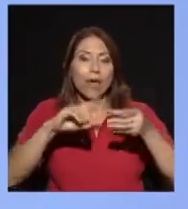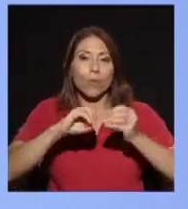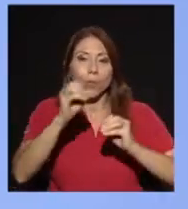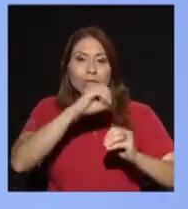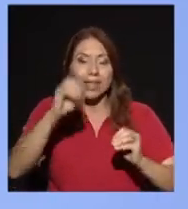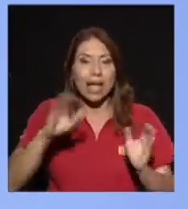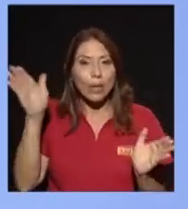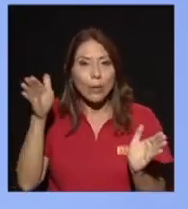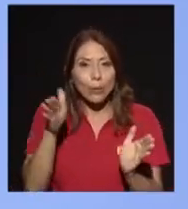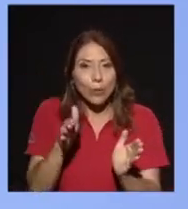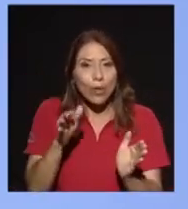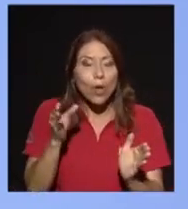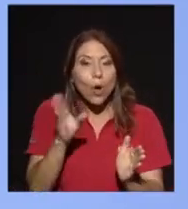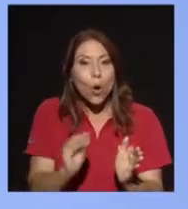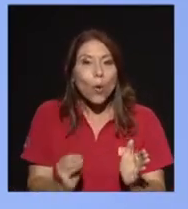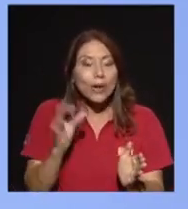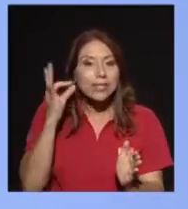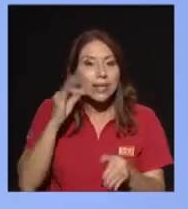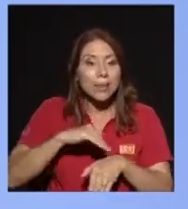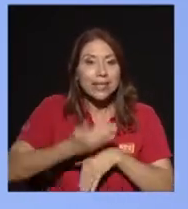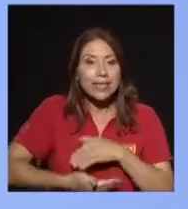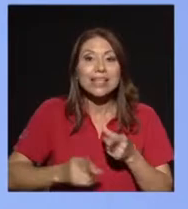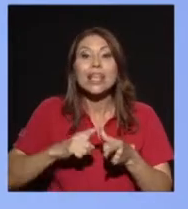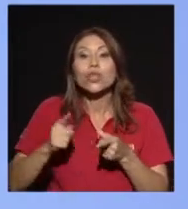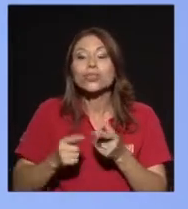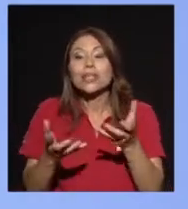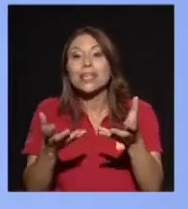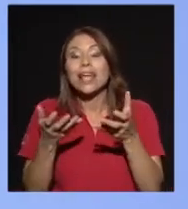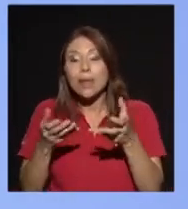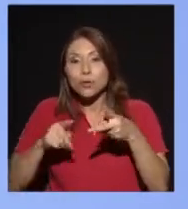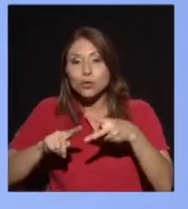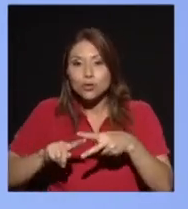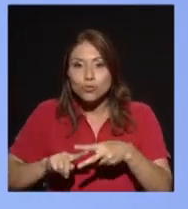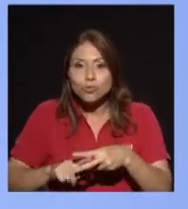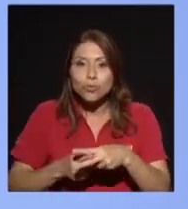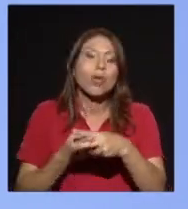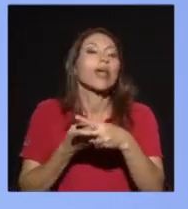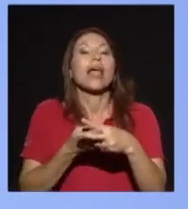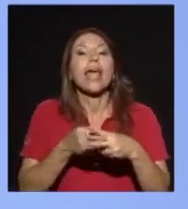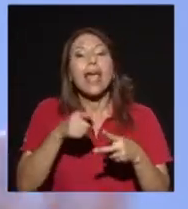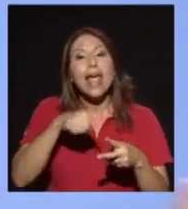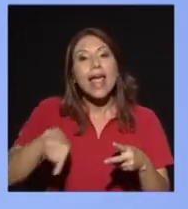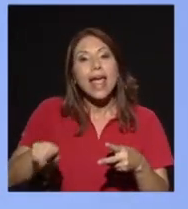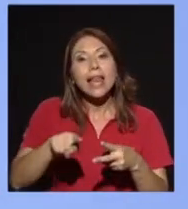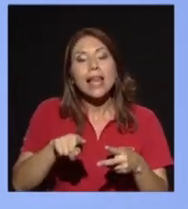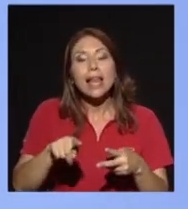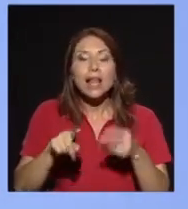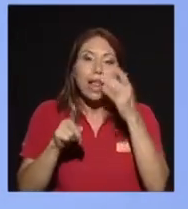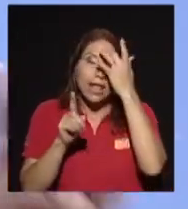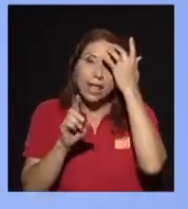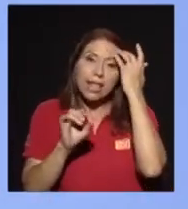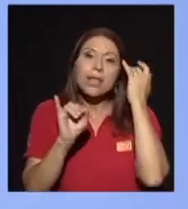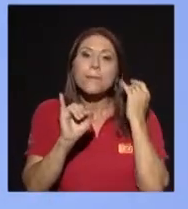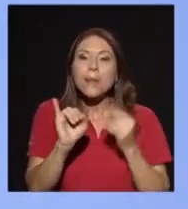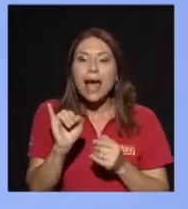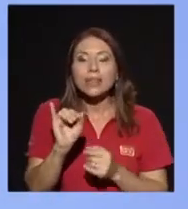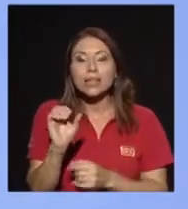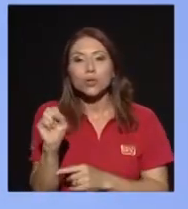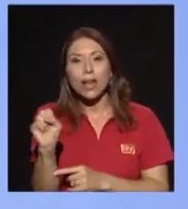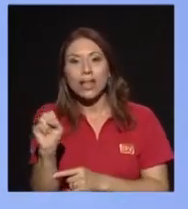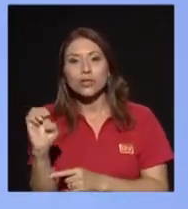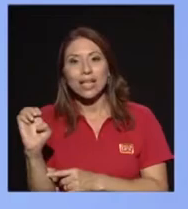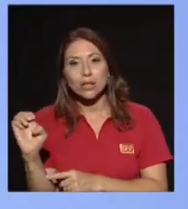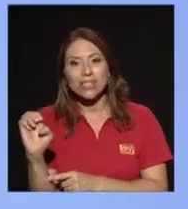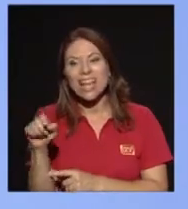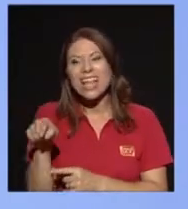que dentro de esta oferta incluir el implante subdérmico con etenogestrel. ¿Qué es eso? Un pequeño dispositivo del tamaño